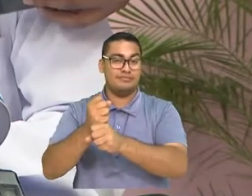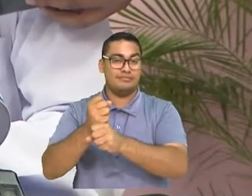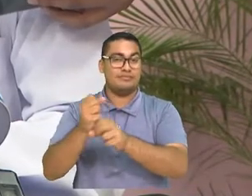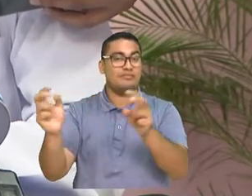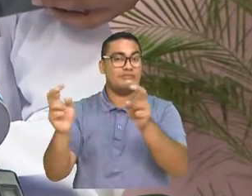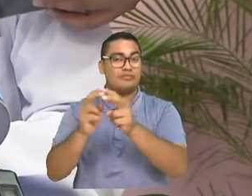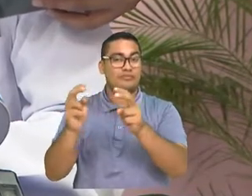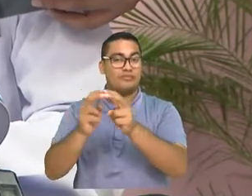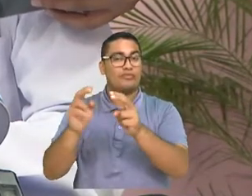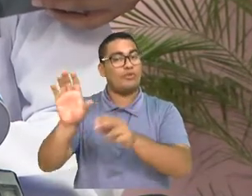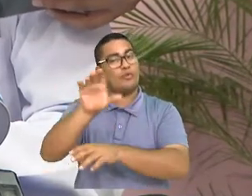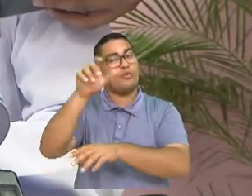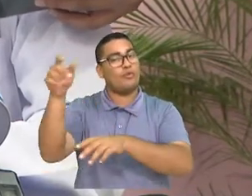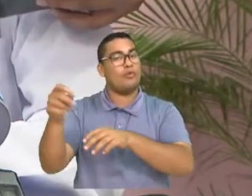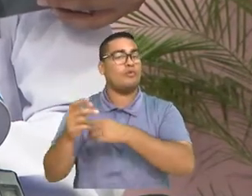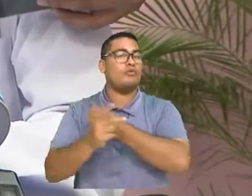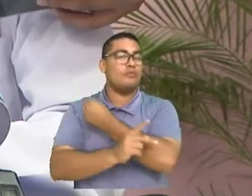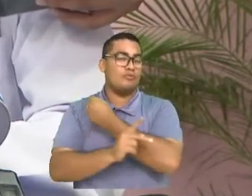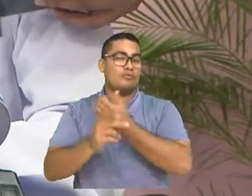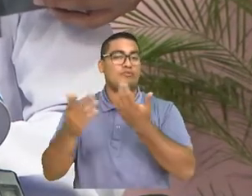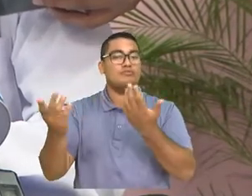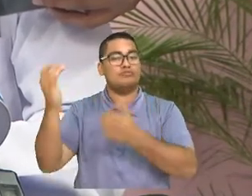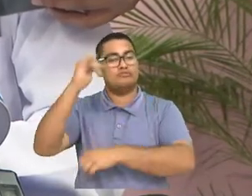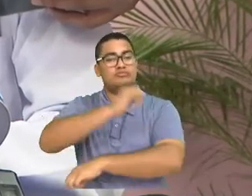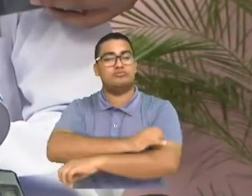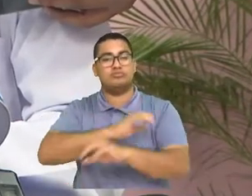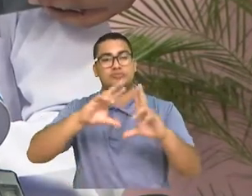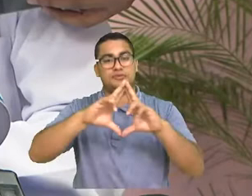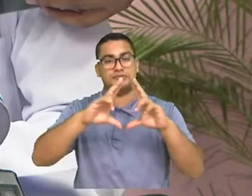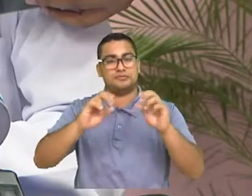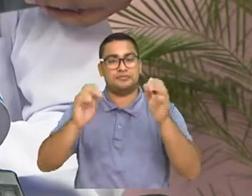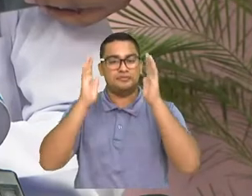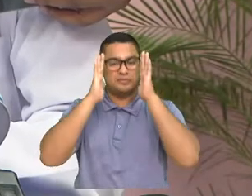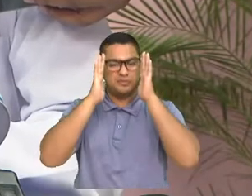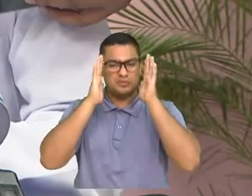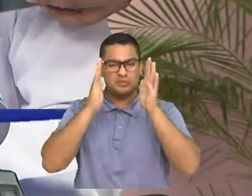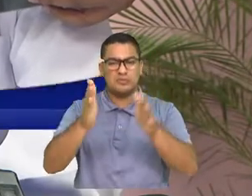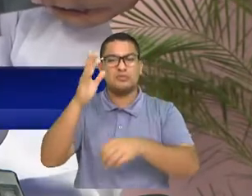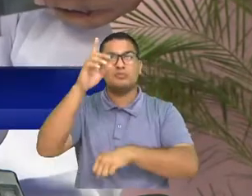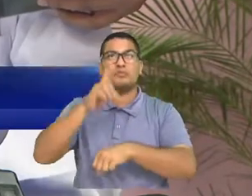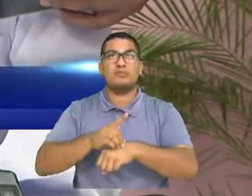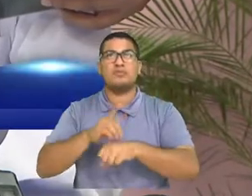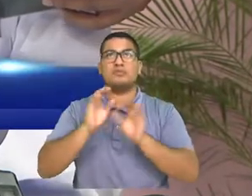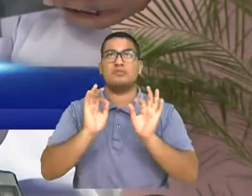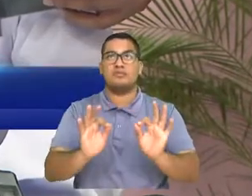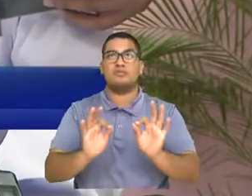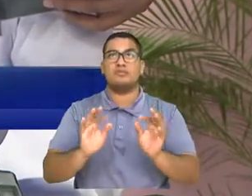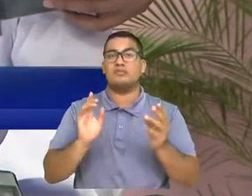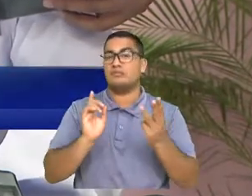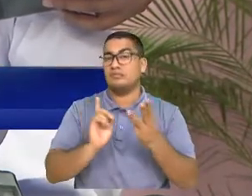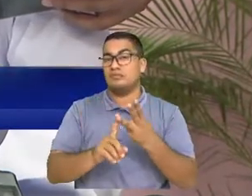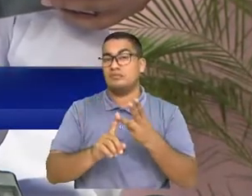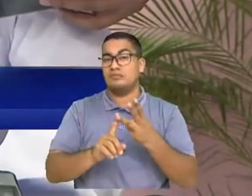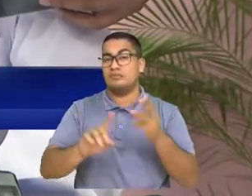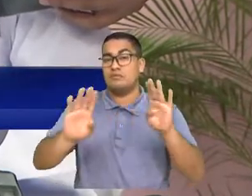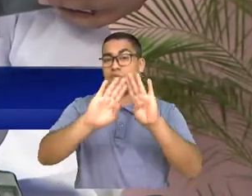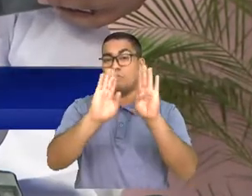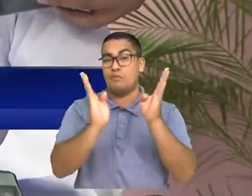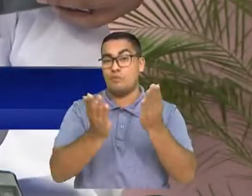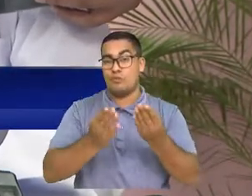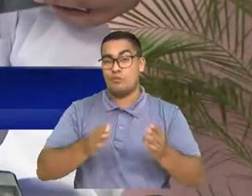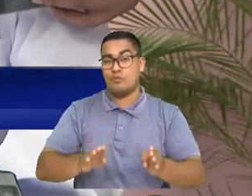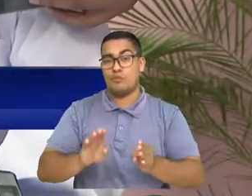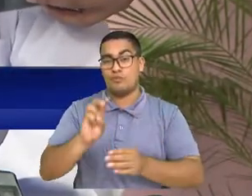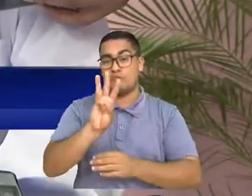contacto con otras nacionalidades, que se encuentra estable y atendido. Una señora